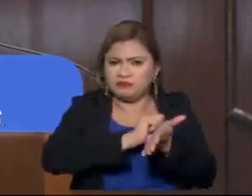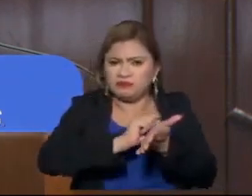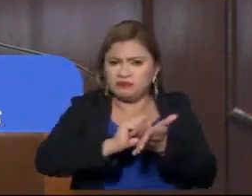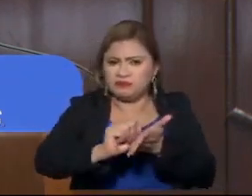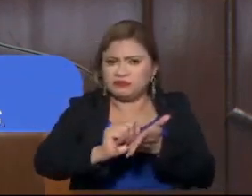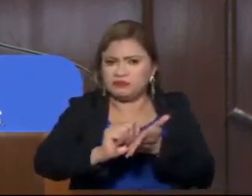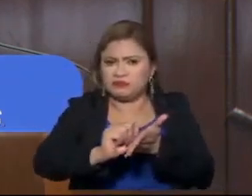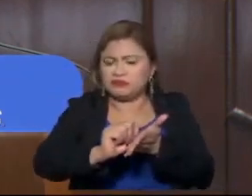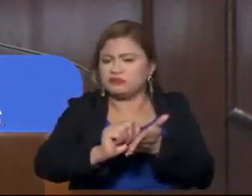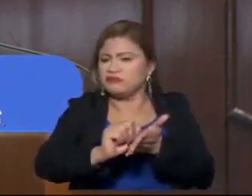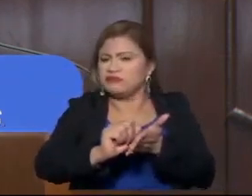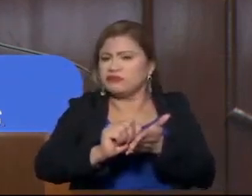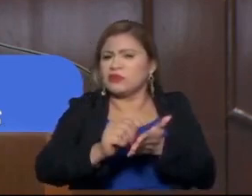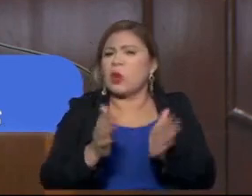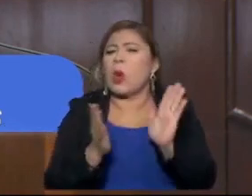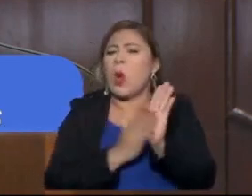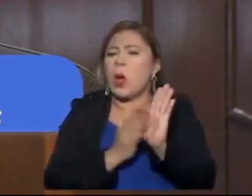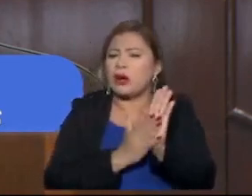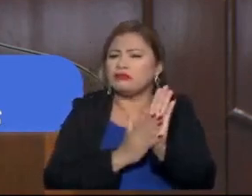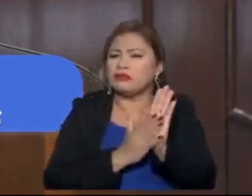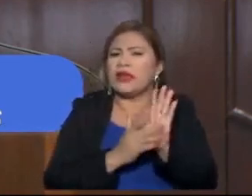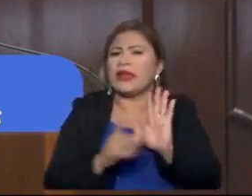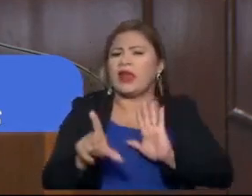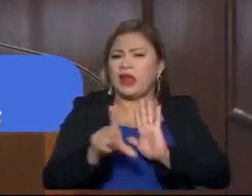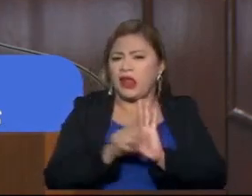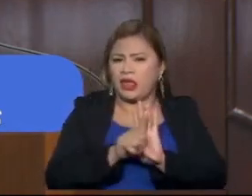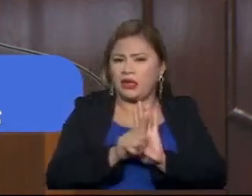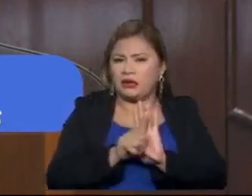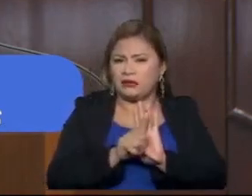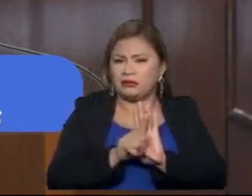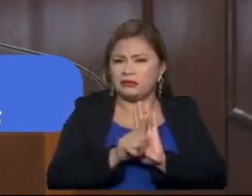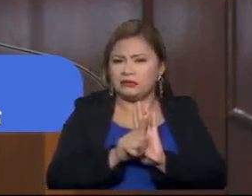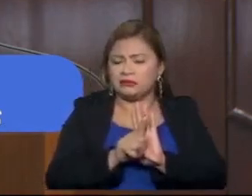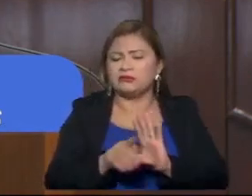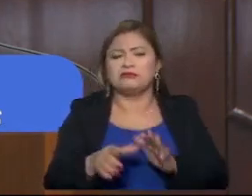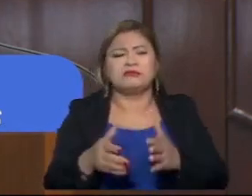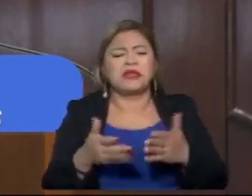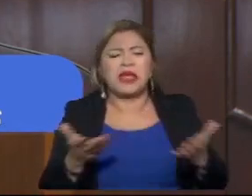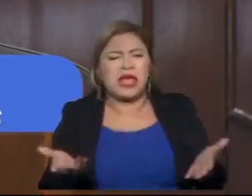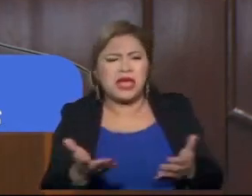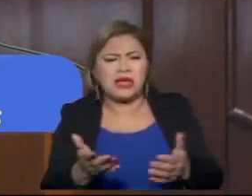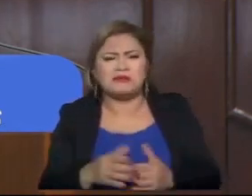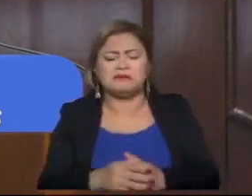inconstitucionalidad sobre dicho contrato ley, fallo que es final,